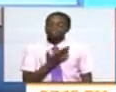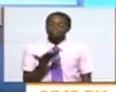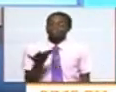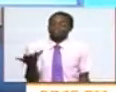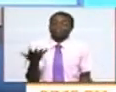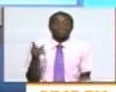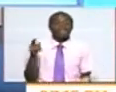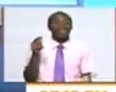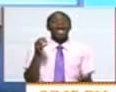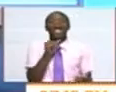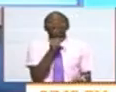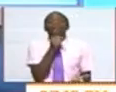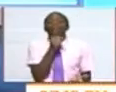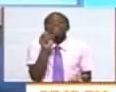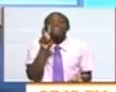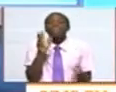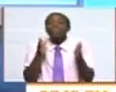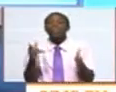venezolana fue quemada.